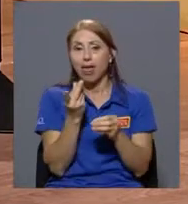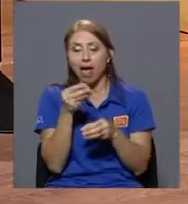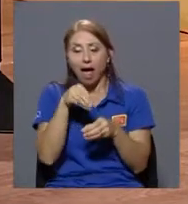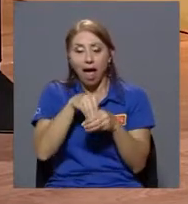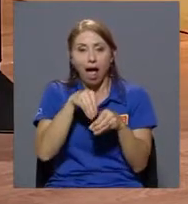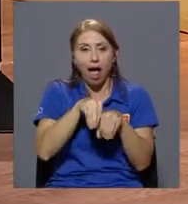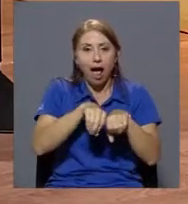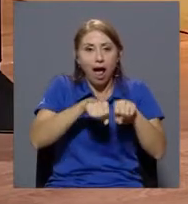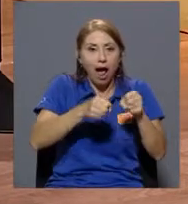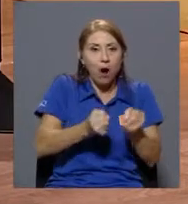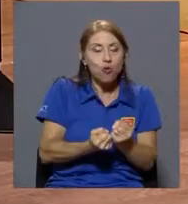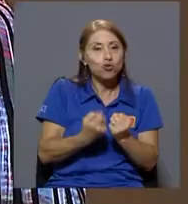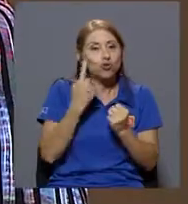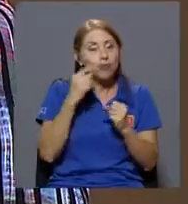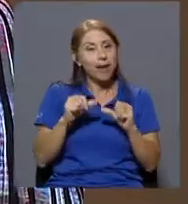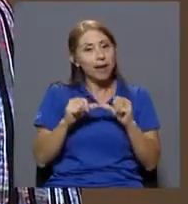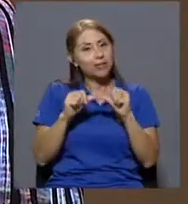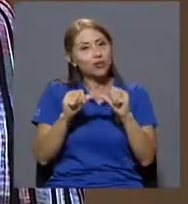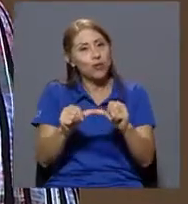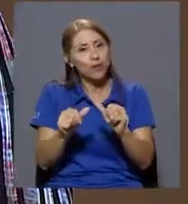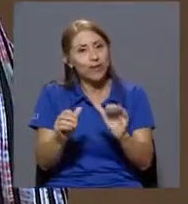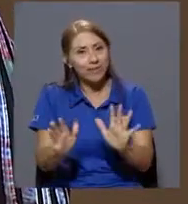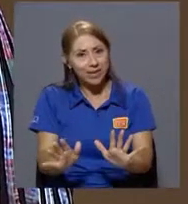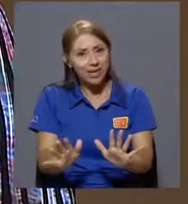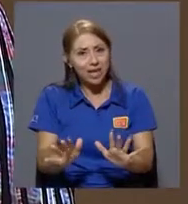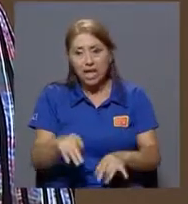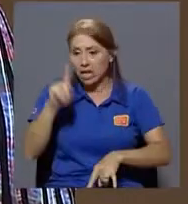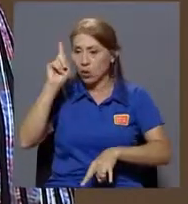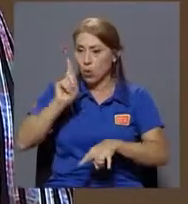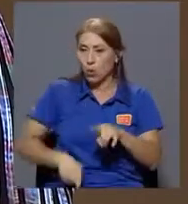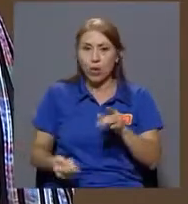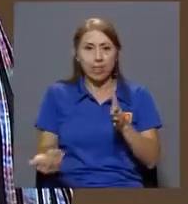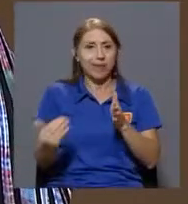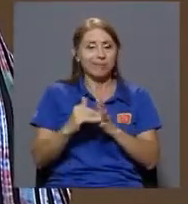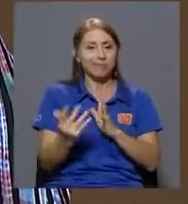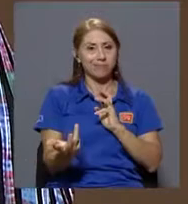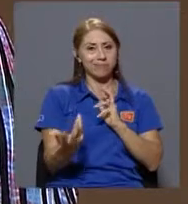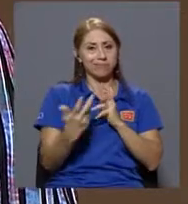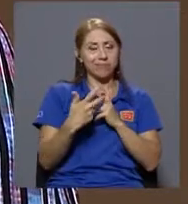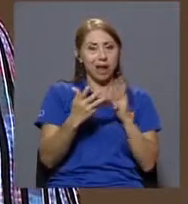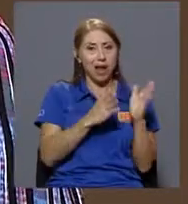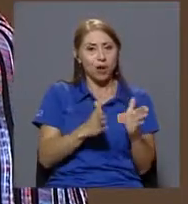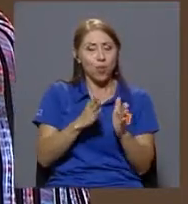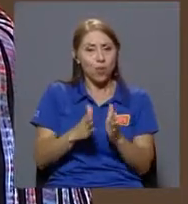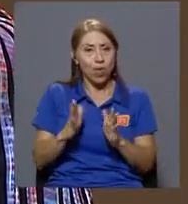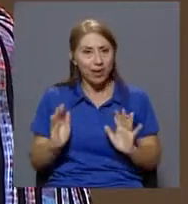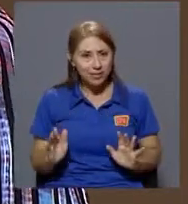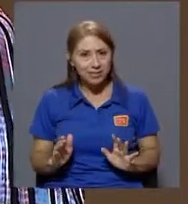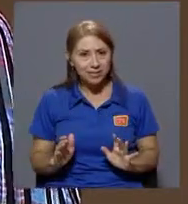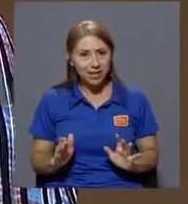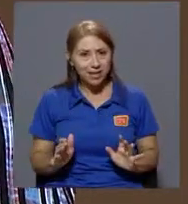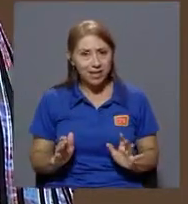capacidad de reacomodarse, que apenas en algunos casos